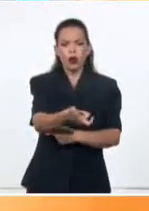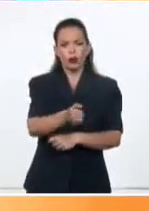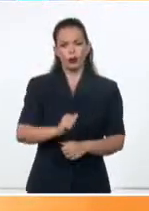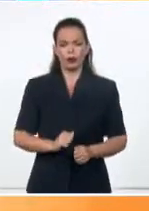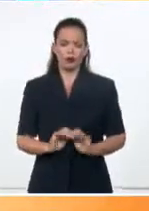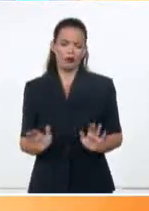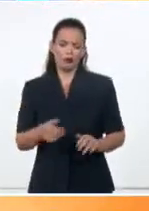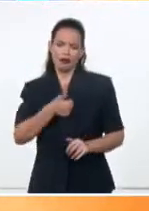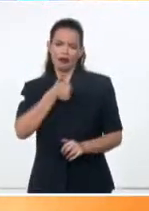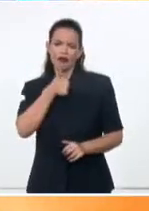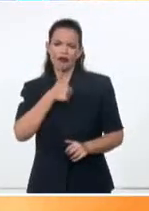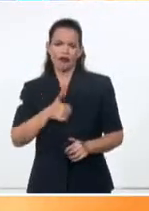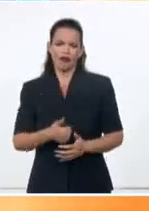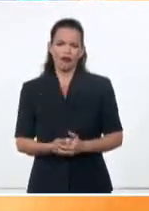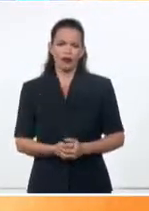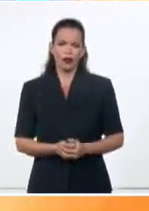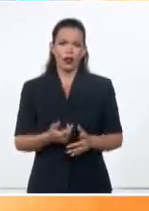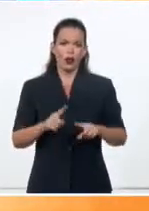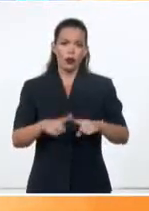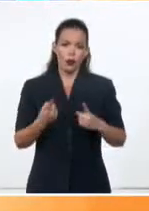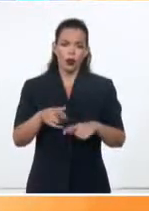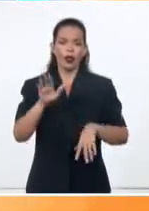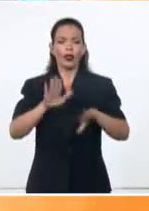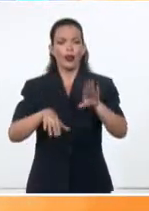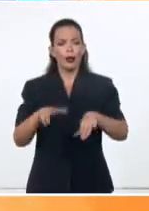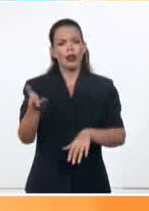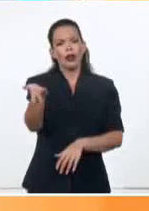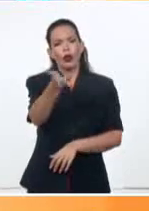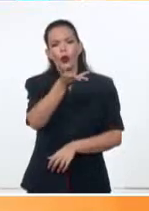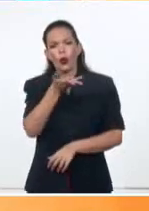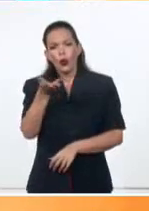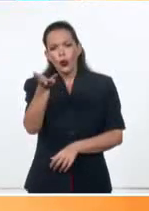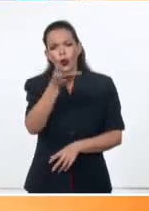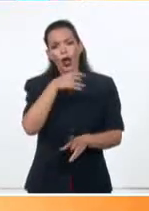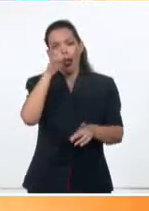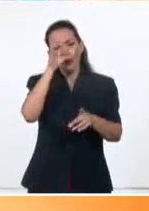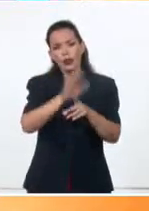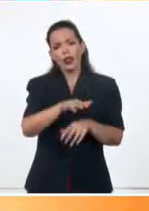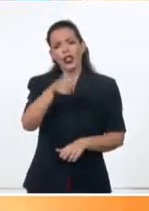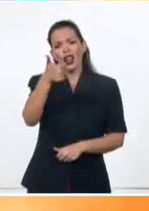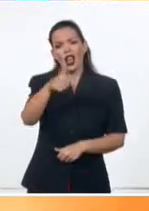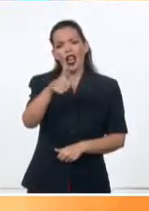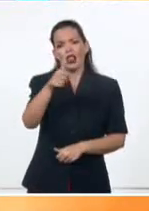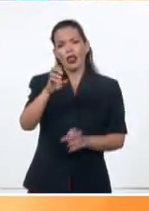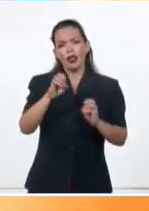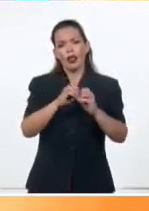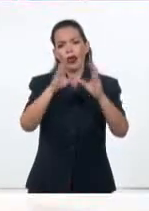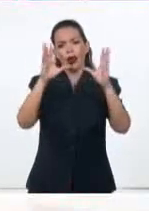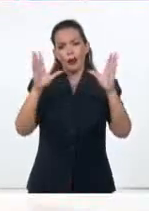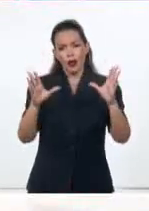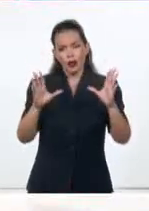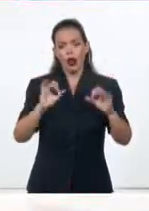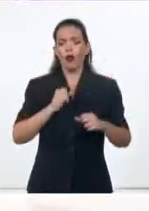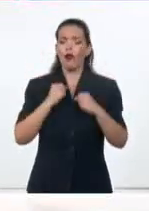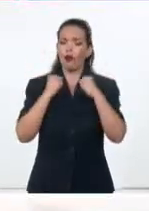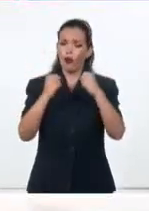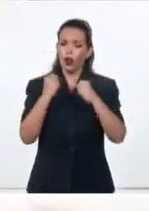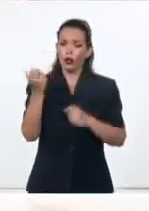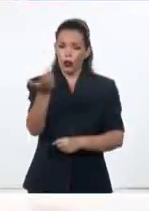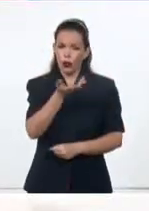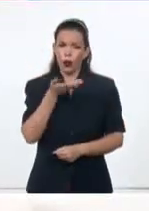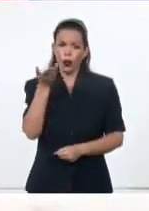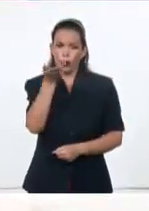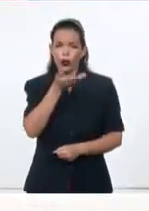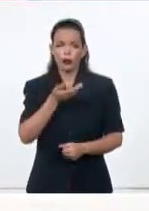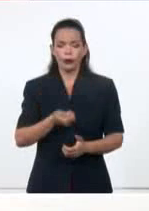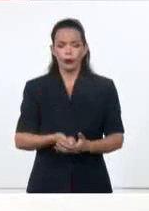por, reitero, el viento que tiene una fuerza luego de las 10 de la mañana notable aquí en Pinares de Mayarí. El viento preocupa